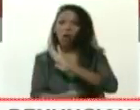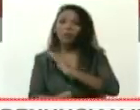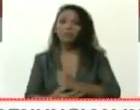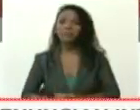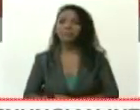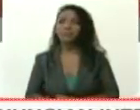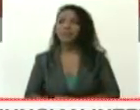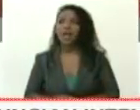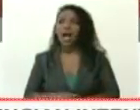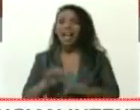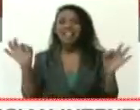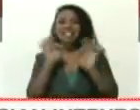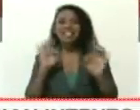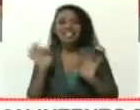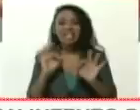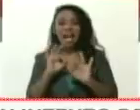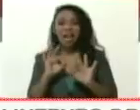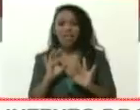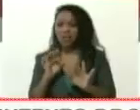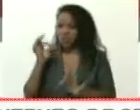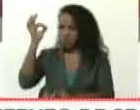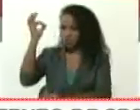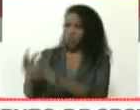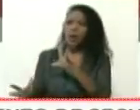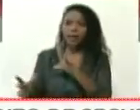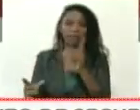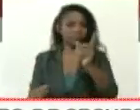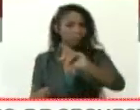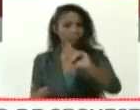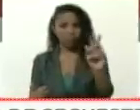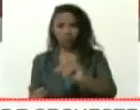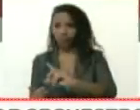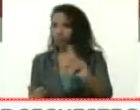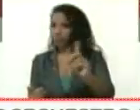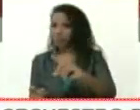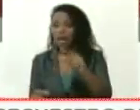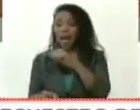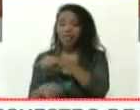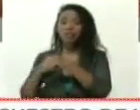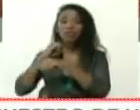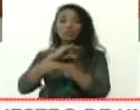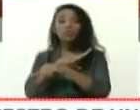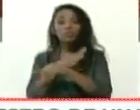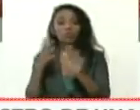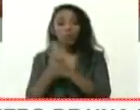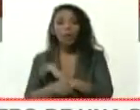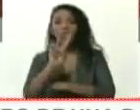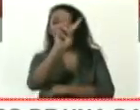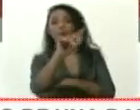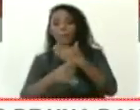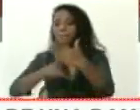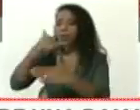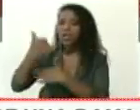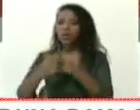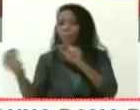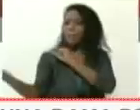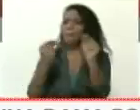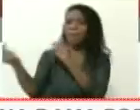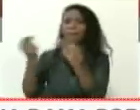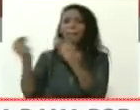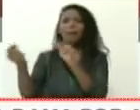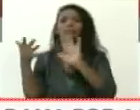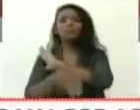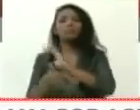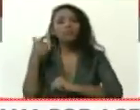¿no? No es coincidencia, es la ilación de un proyecto histórico, de dos proyectos en disputa. Y la pugna histórica